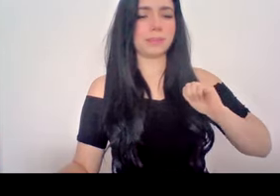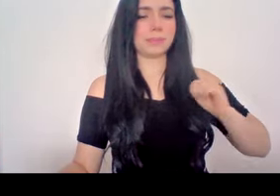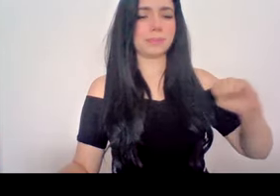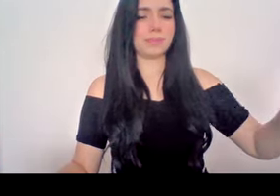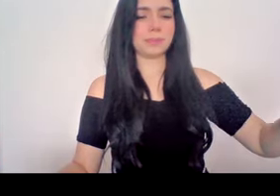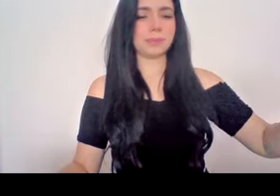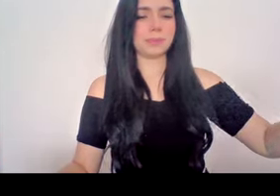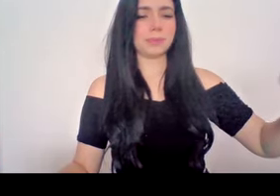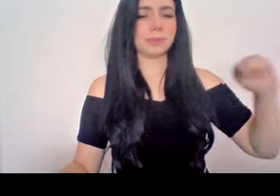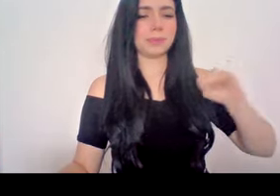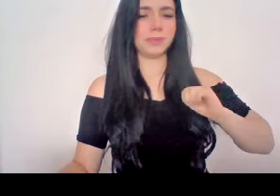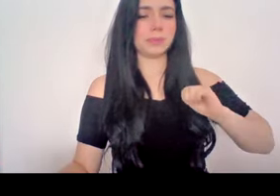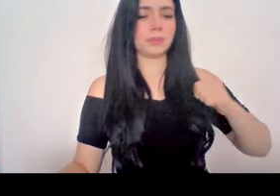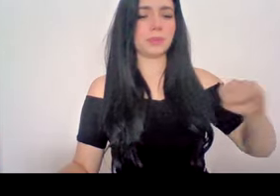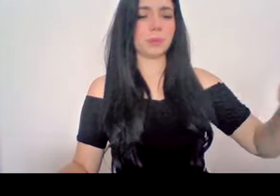nuera.